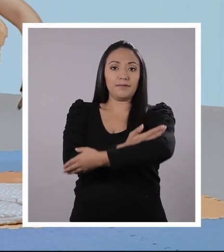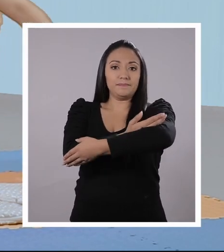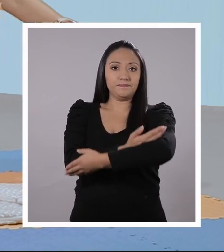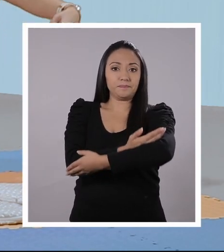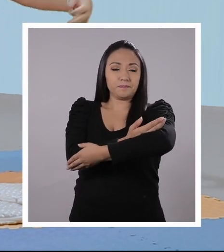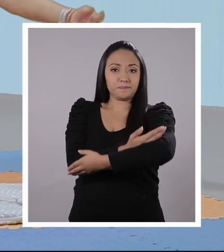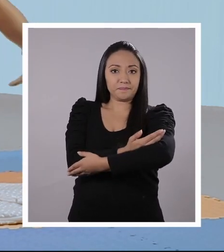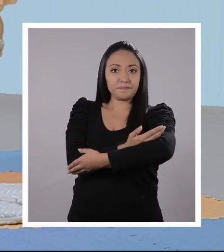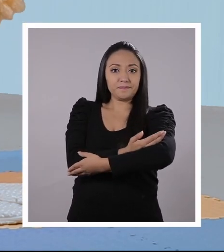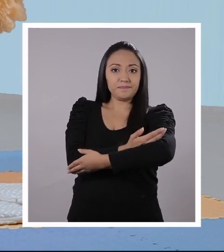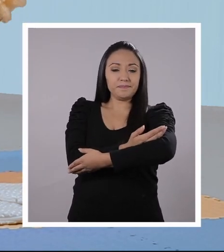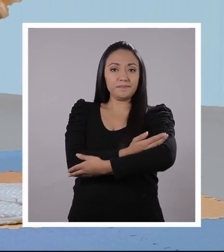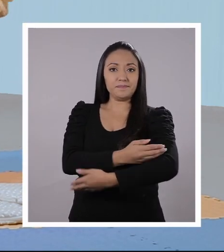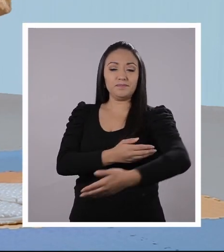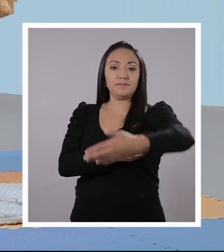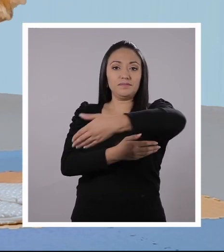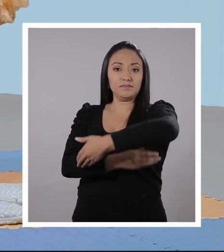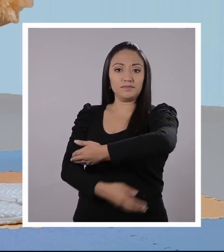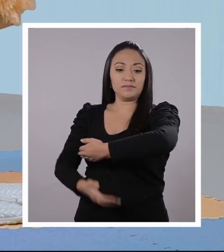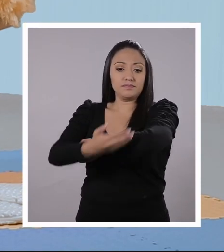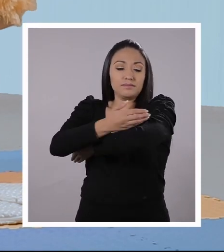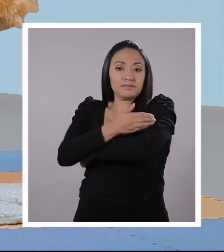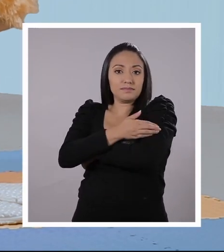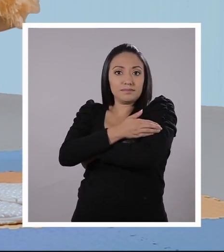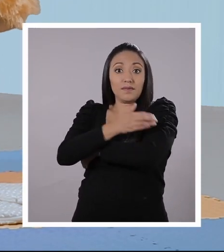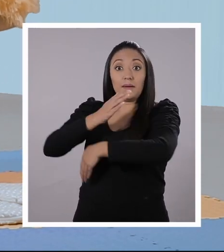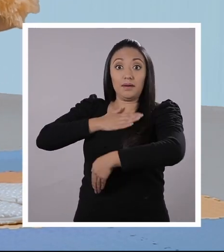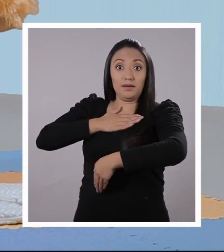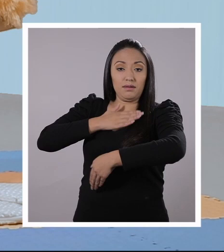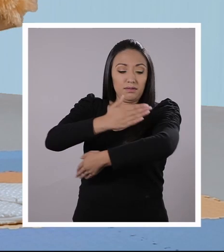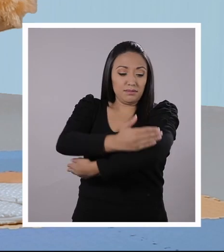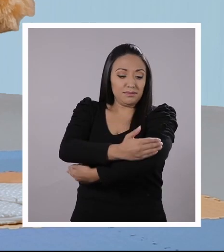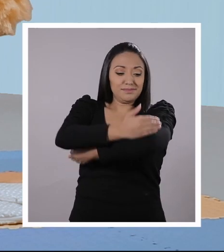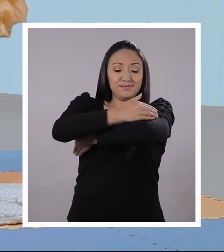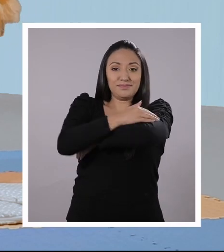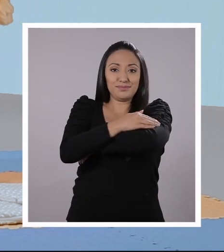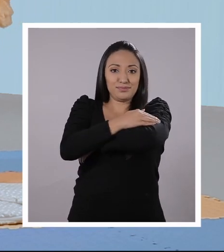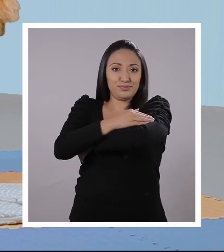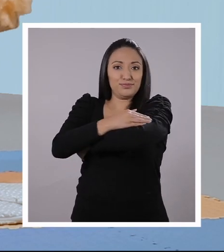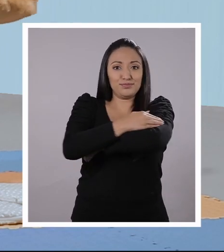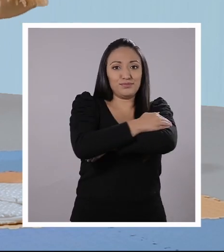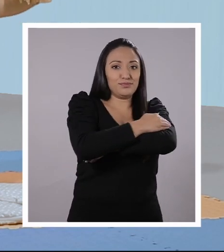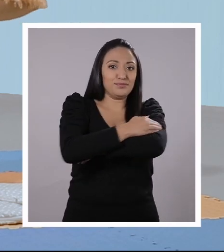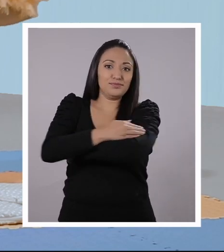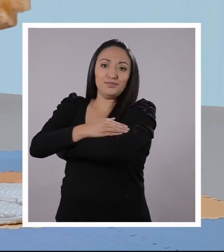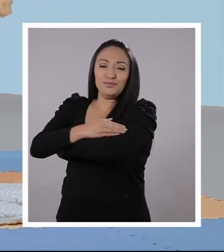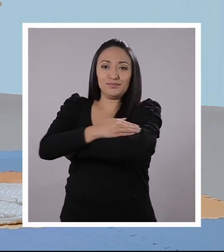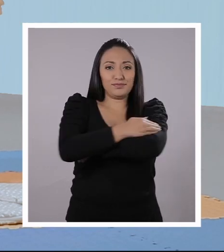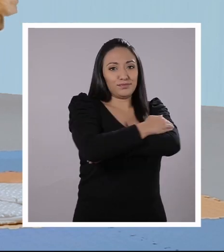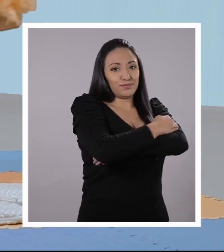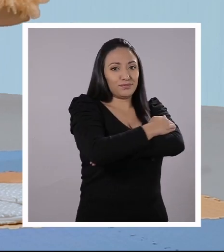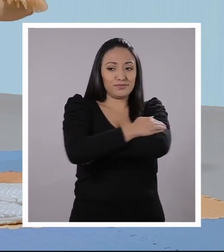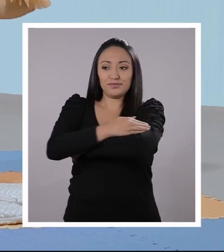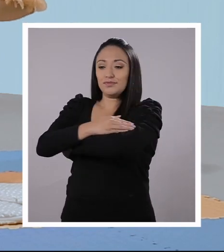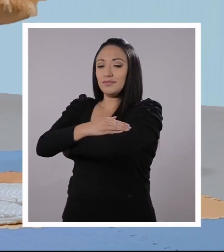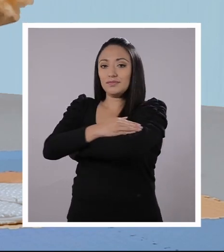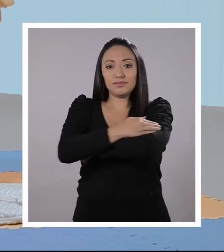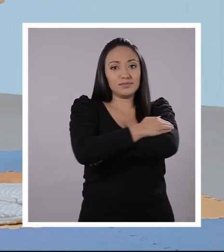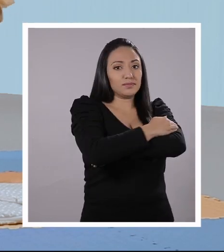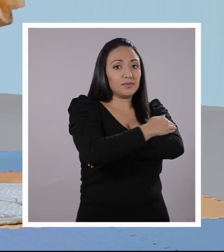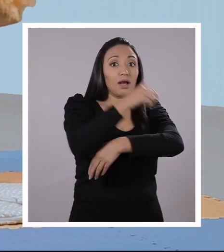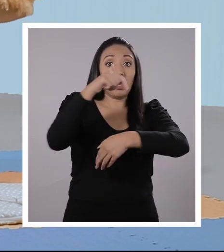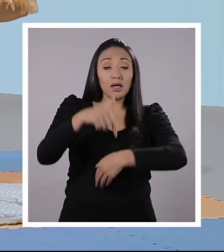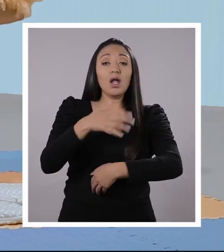Amarcarlos, exactamente. Y pegarlos hacia nuestro cuerpo, ¿sí? Y los vamos a mecer de un lado al